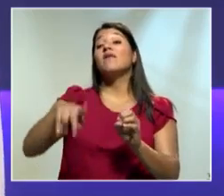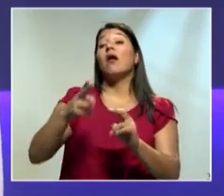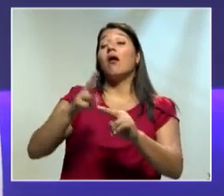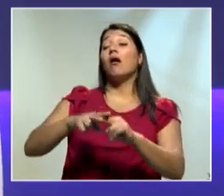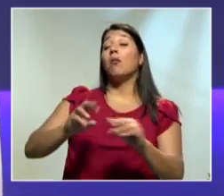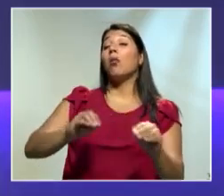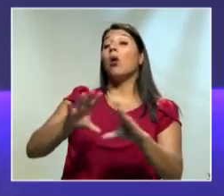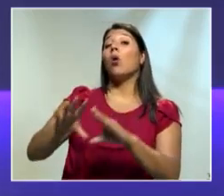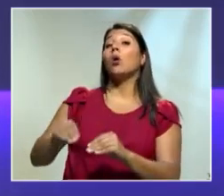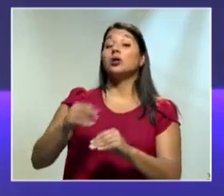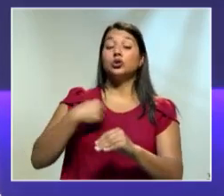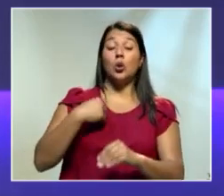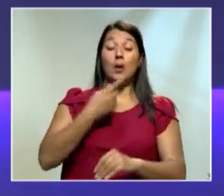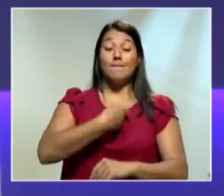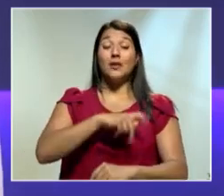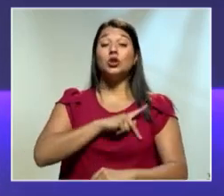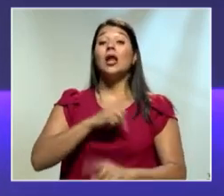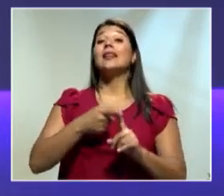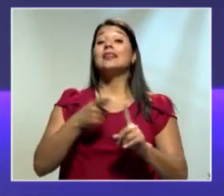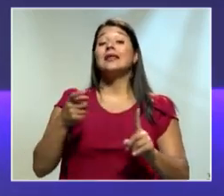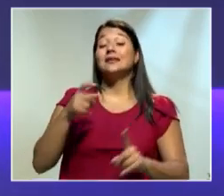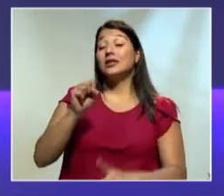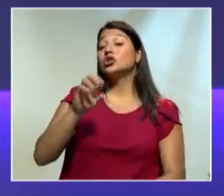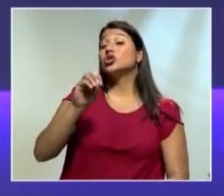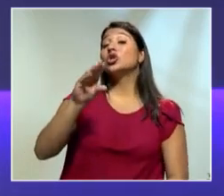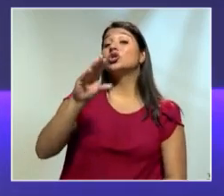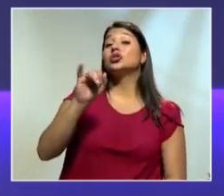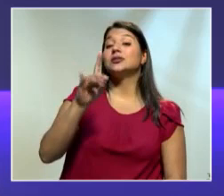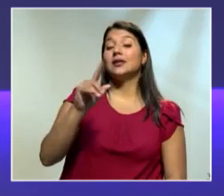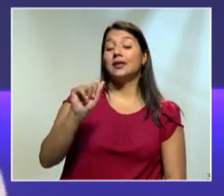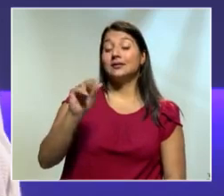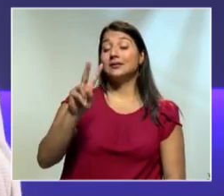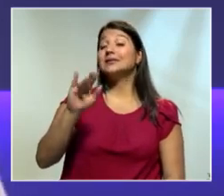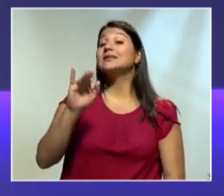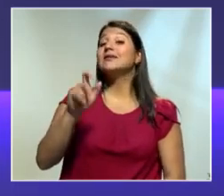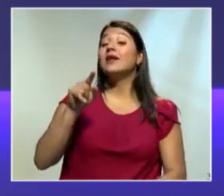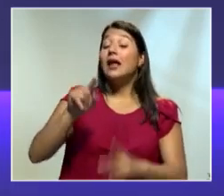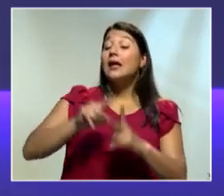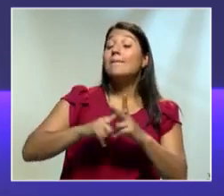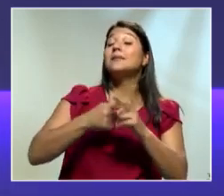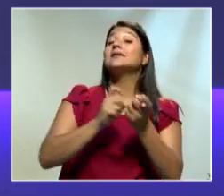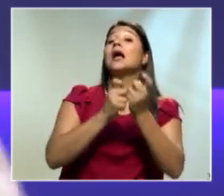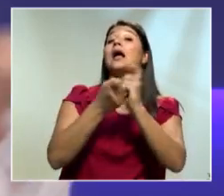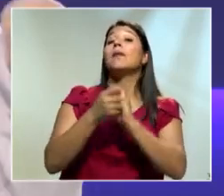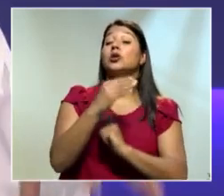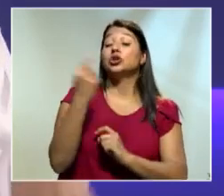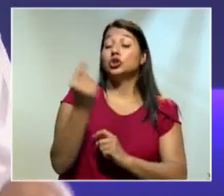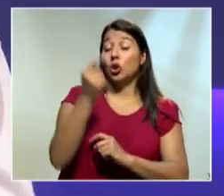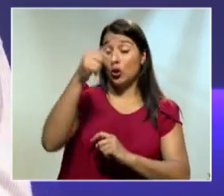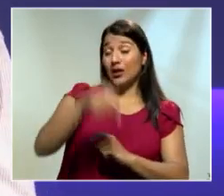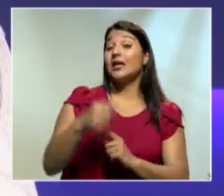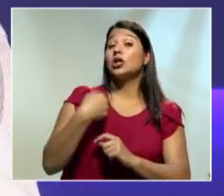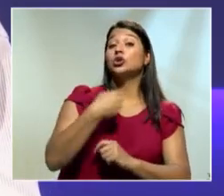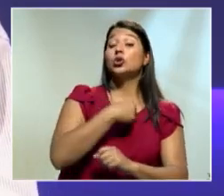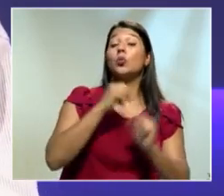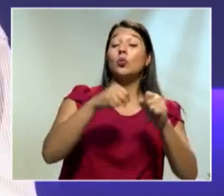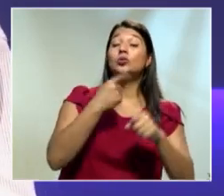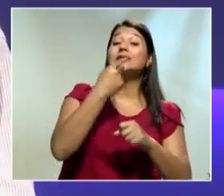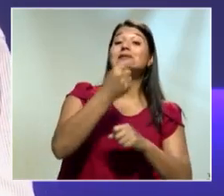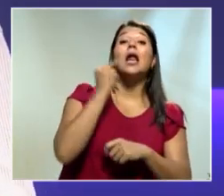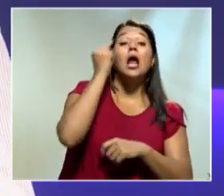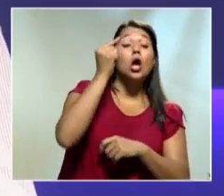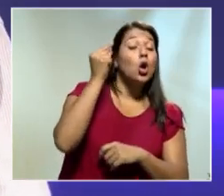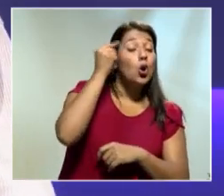yo en lo personal creo que desde sociedad civil es donde se comienzan a gestar los cambios y que solamente desde sociedad civil podemos decirle tanto al gobierno como a la